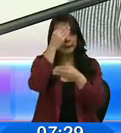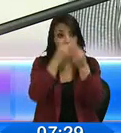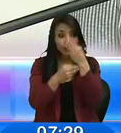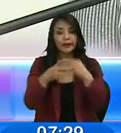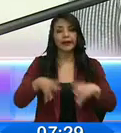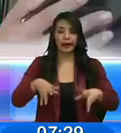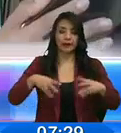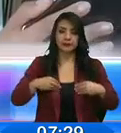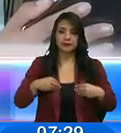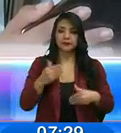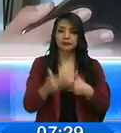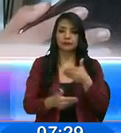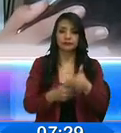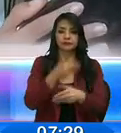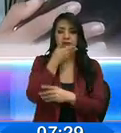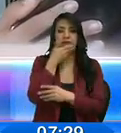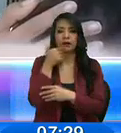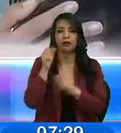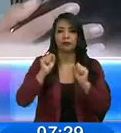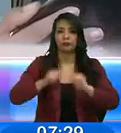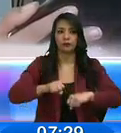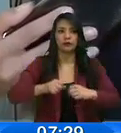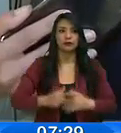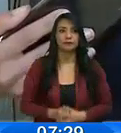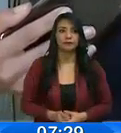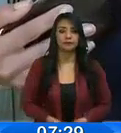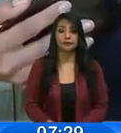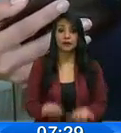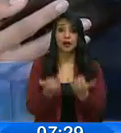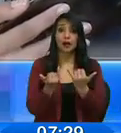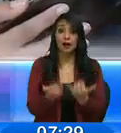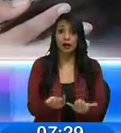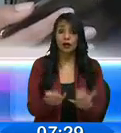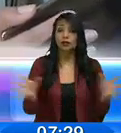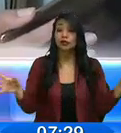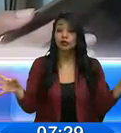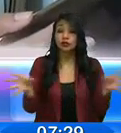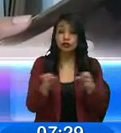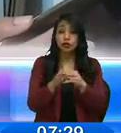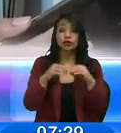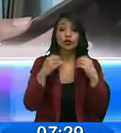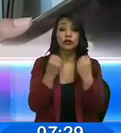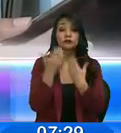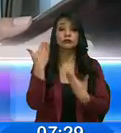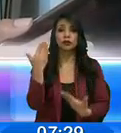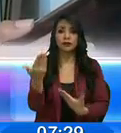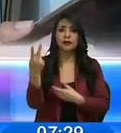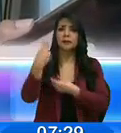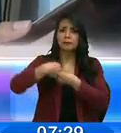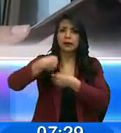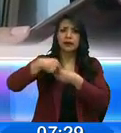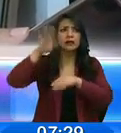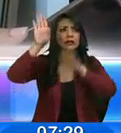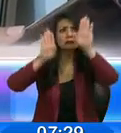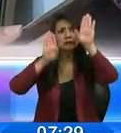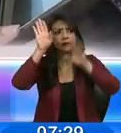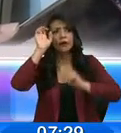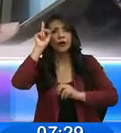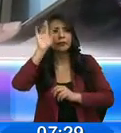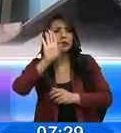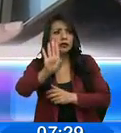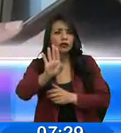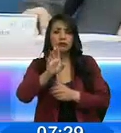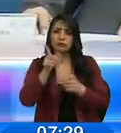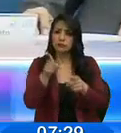los procesos. Creemos que es importante que ahora se pulan la participación de las organizaciones políticas porque son el vehículo necesario